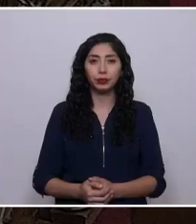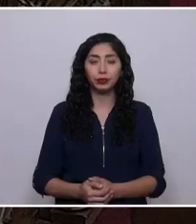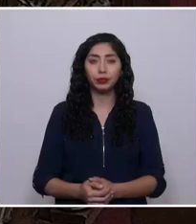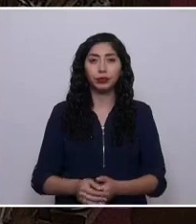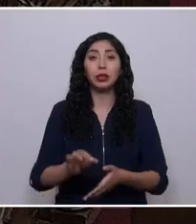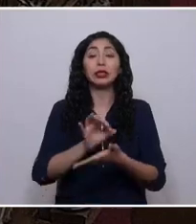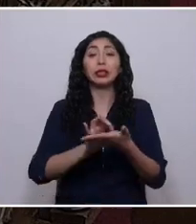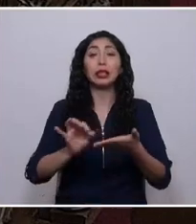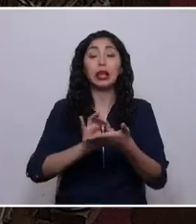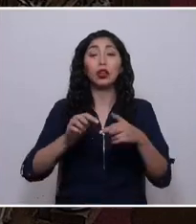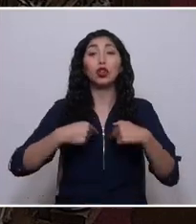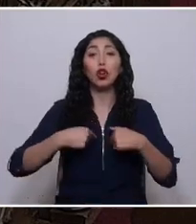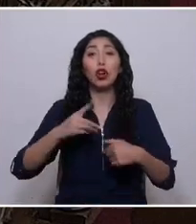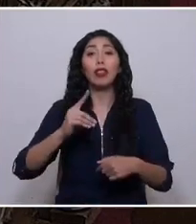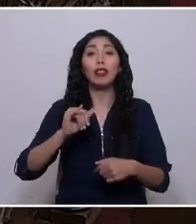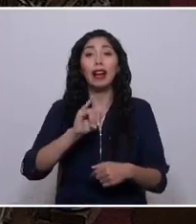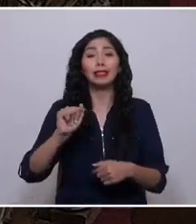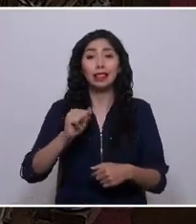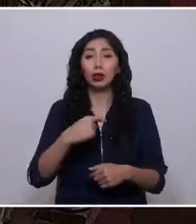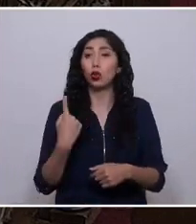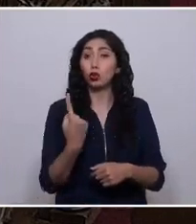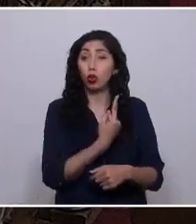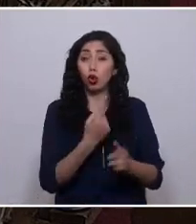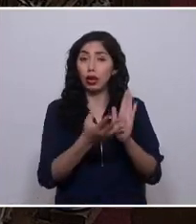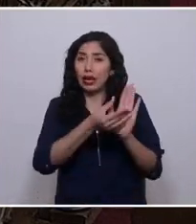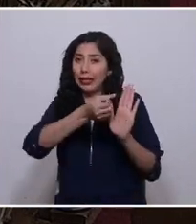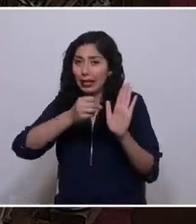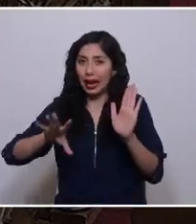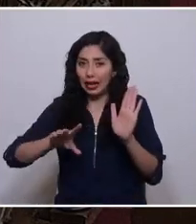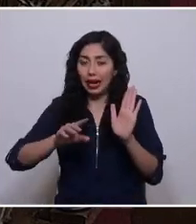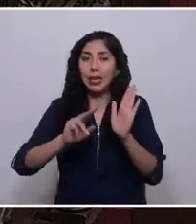Secretario, acá Mauricio Daza, vamos a retirar la indicación 103.